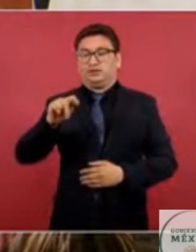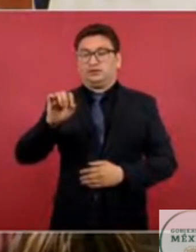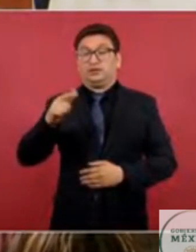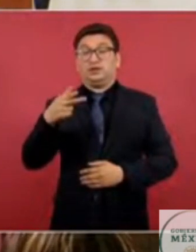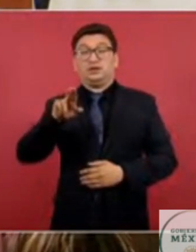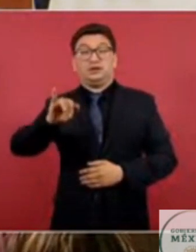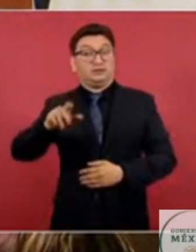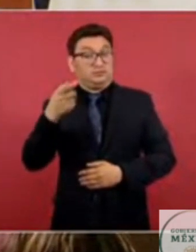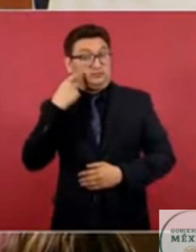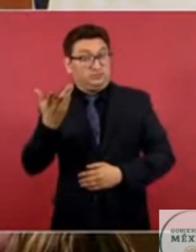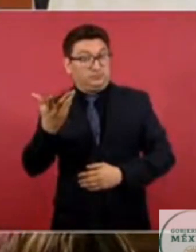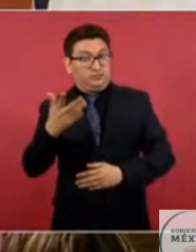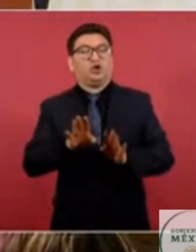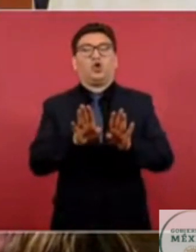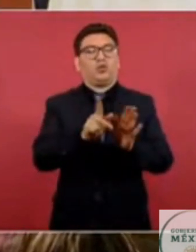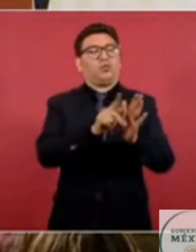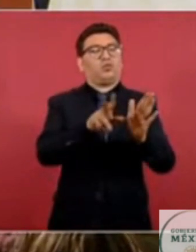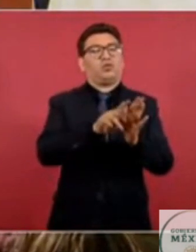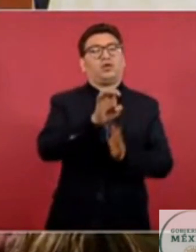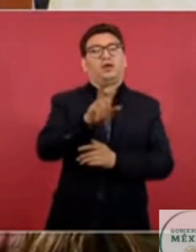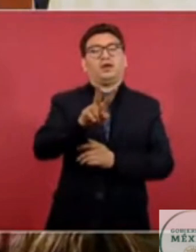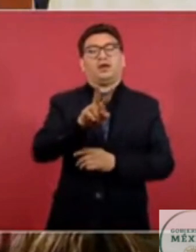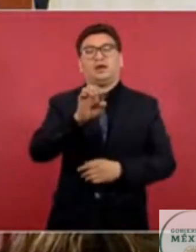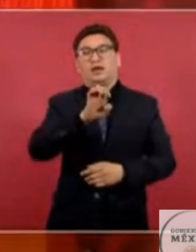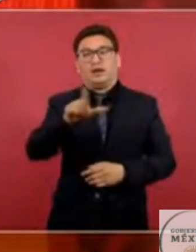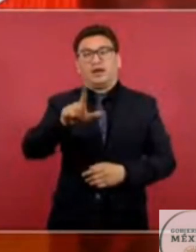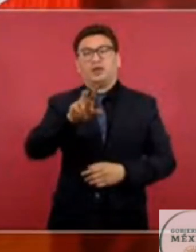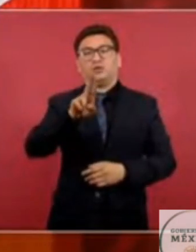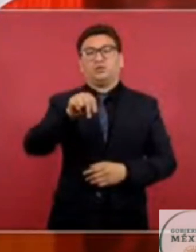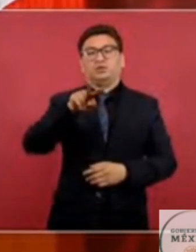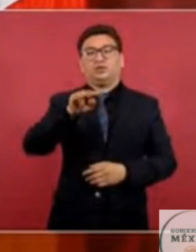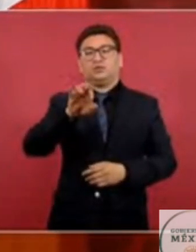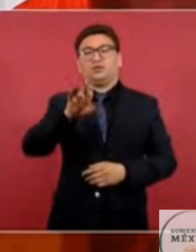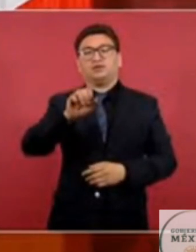imagínense el Universal